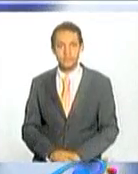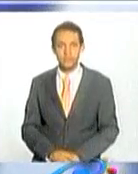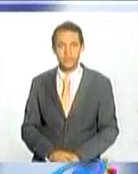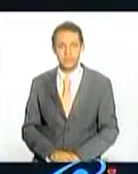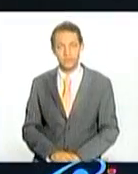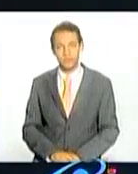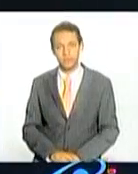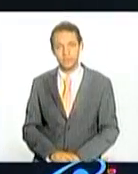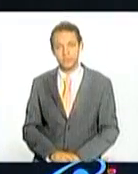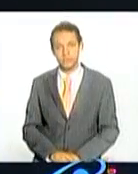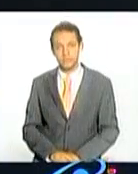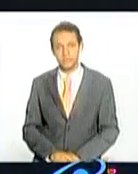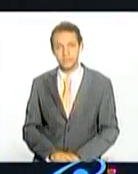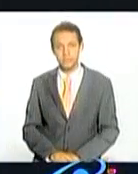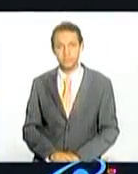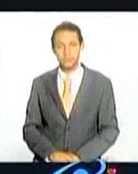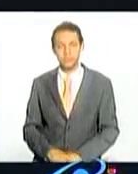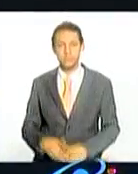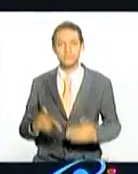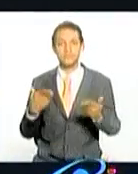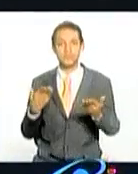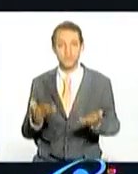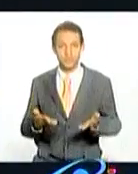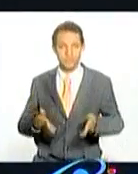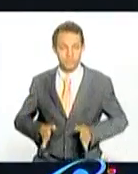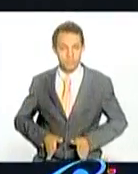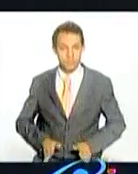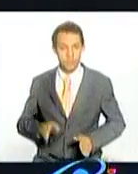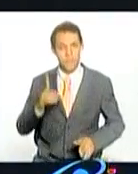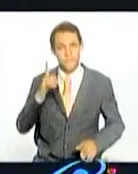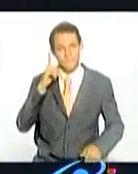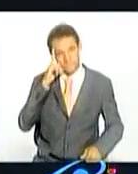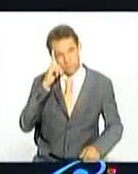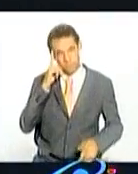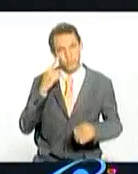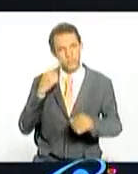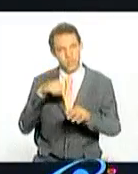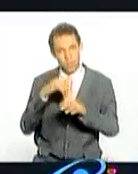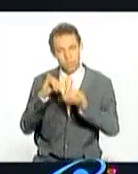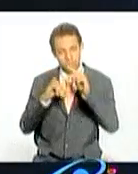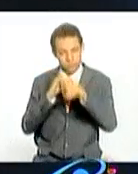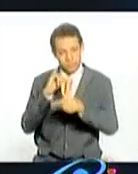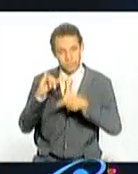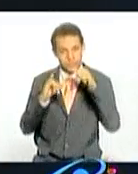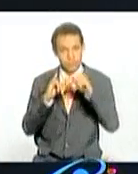a la parte ginecológica. A la parte pélvica, sí. Pélvica, sí. Ginecológica,